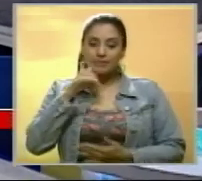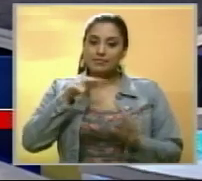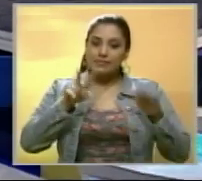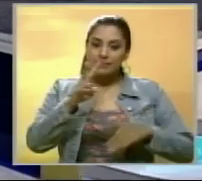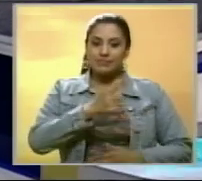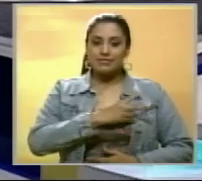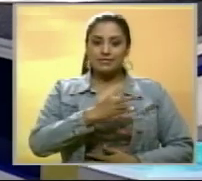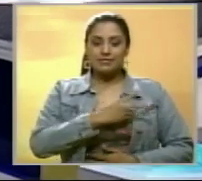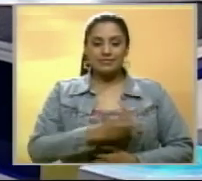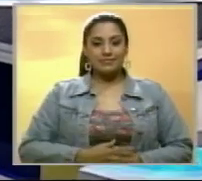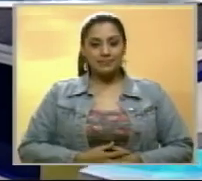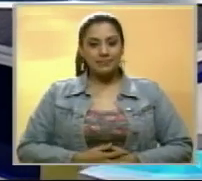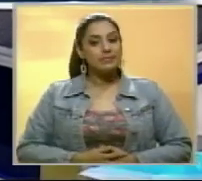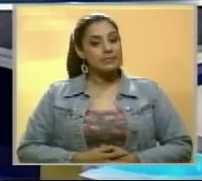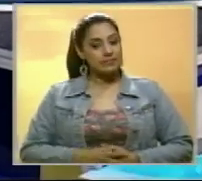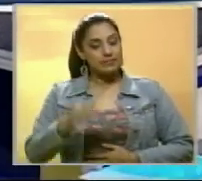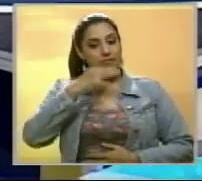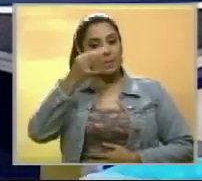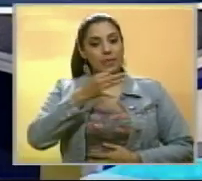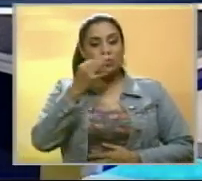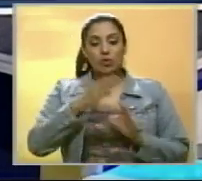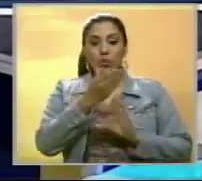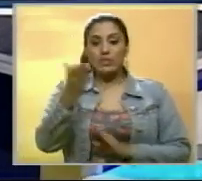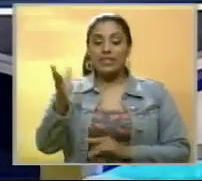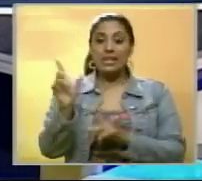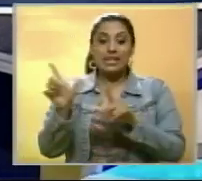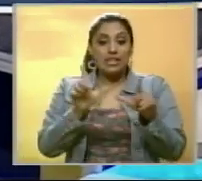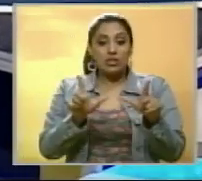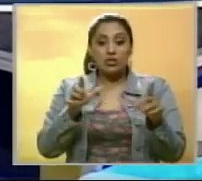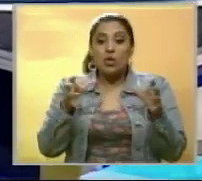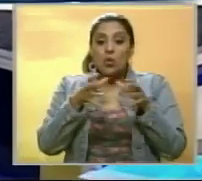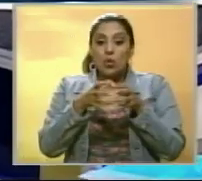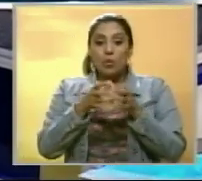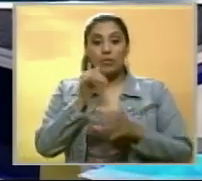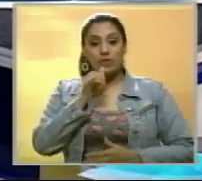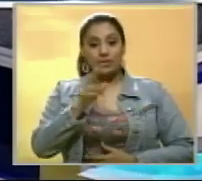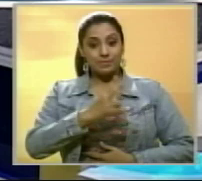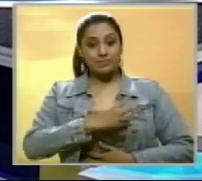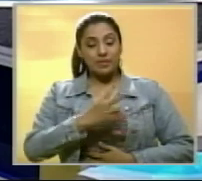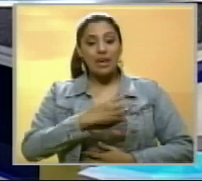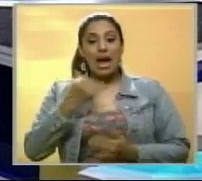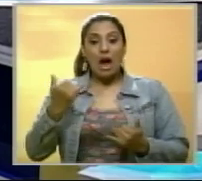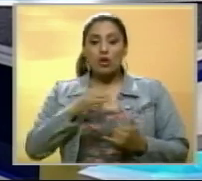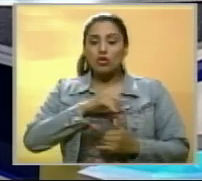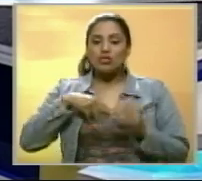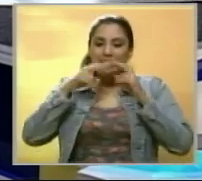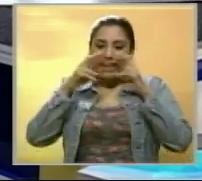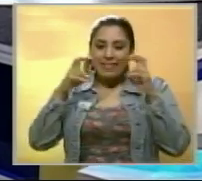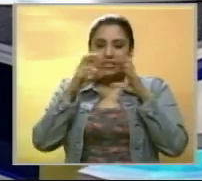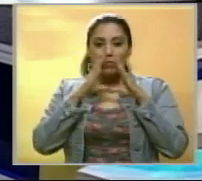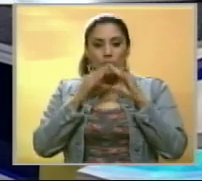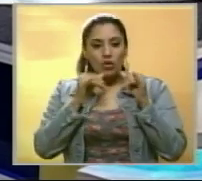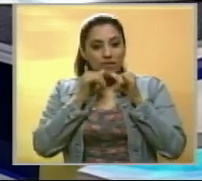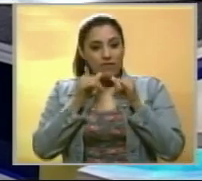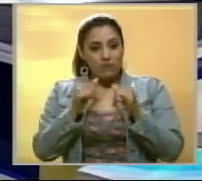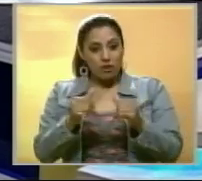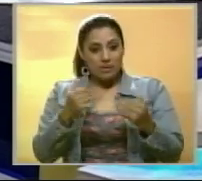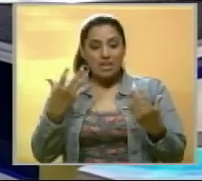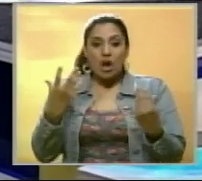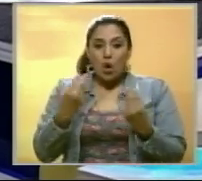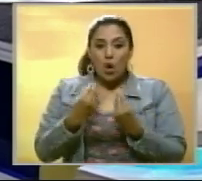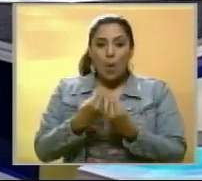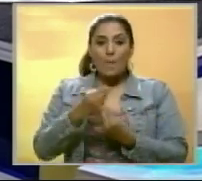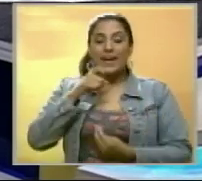su noticiero Venevisión. Muy buenas tardes tengan todos, ya estamos listos en nombre de nuestro equipo y vamos a revisar las informaciones. Lo